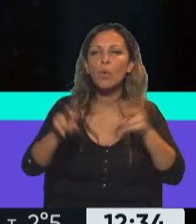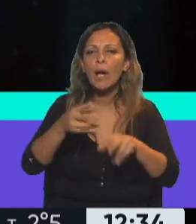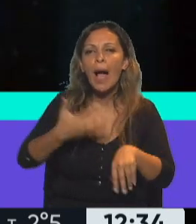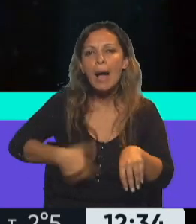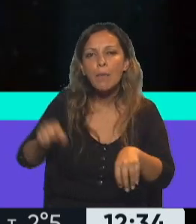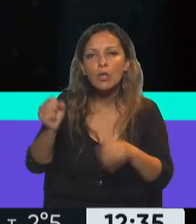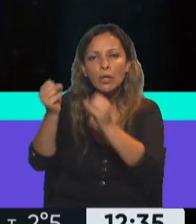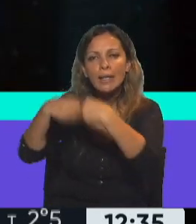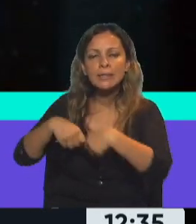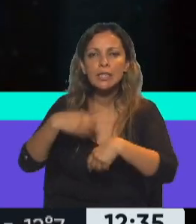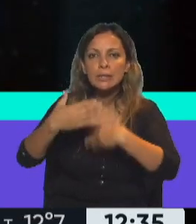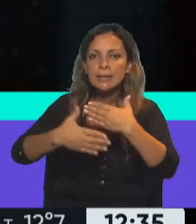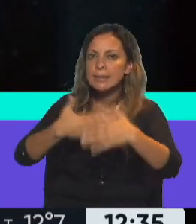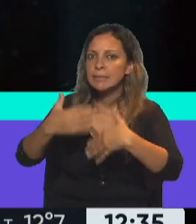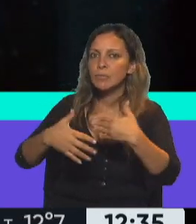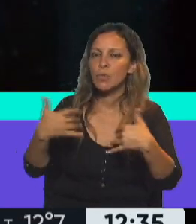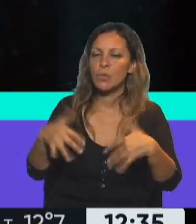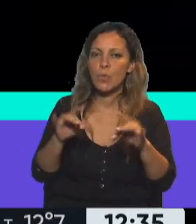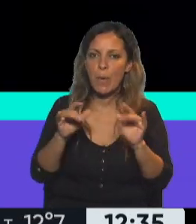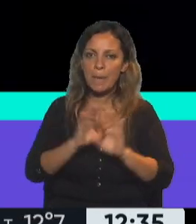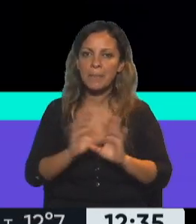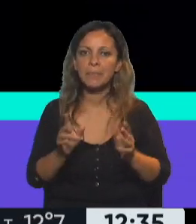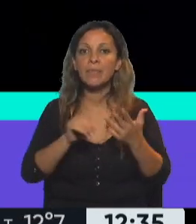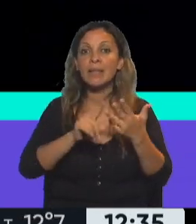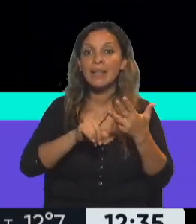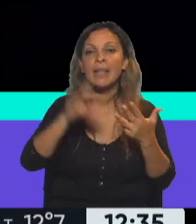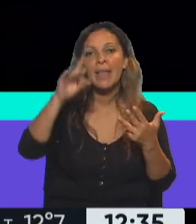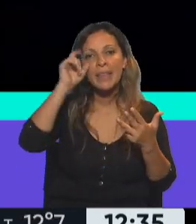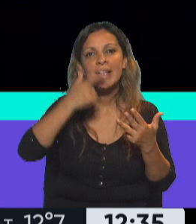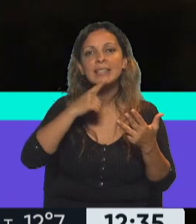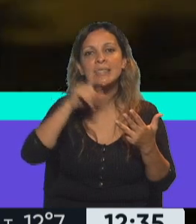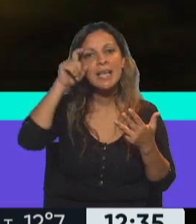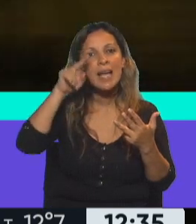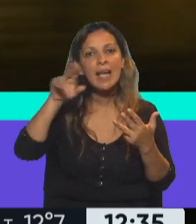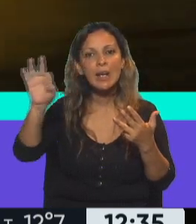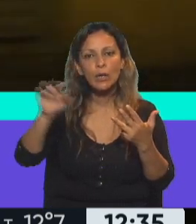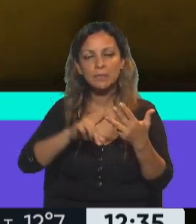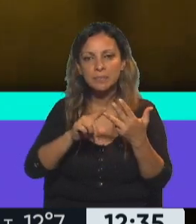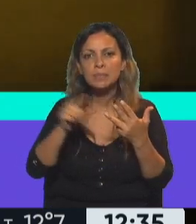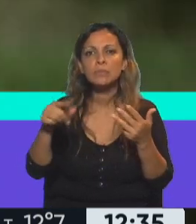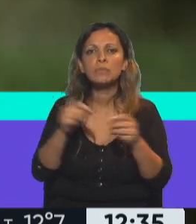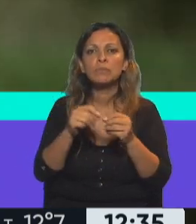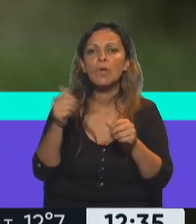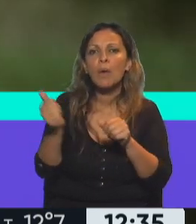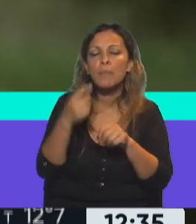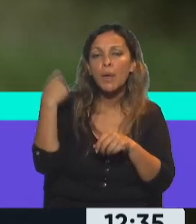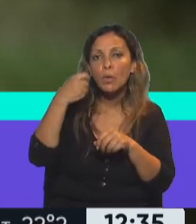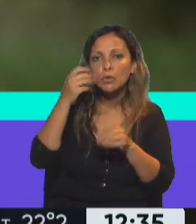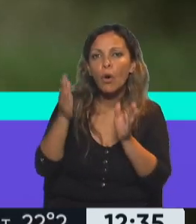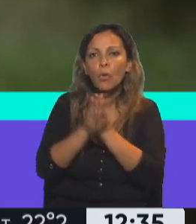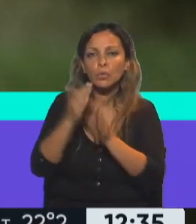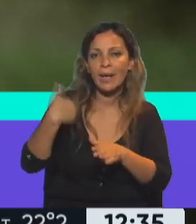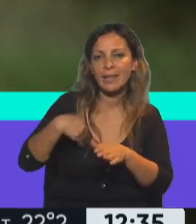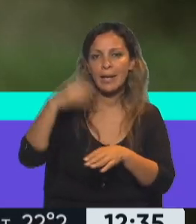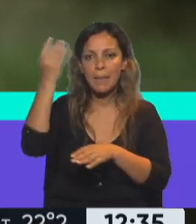clandestino y se pone cada vez más oscuro el tema. Esto es Desterro, así, de María Clara Escobar. Es una coproducción con Brasil